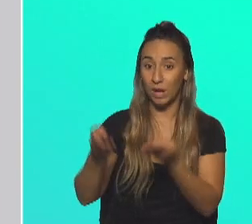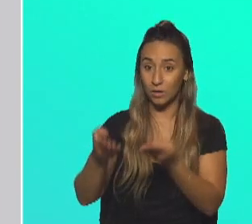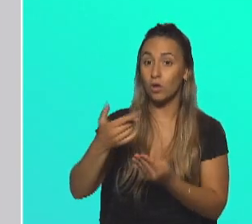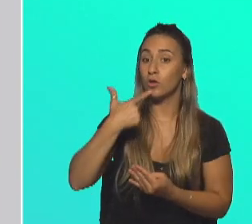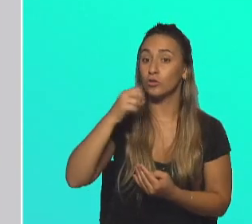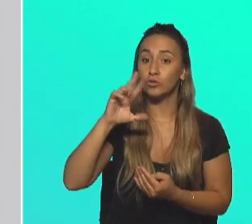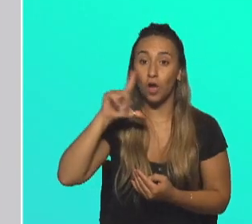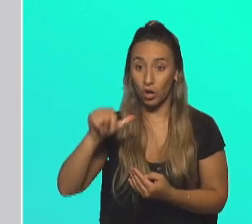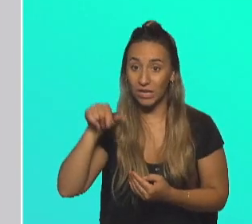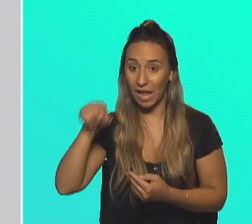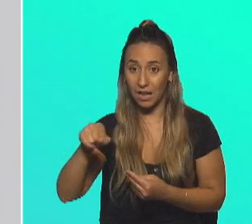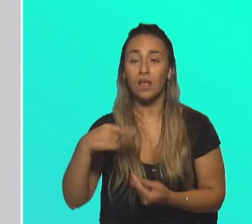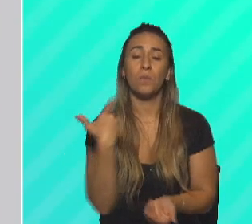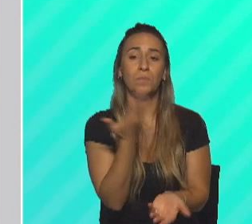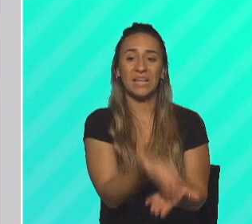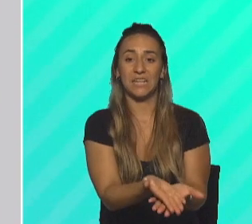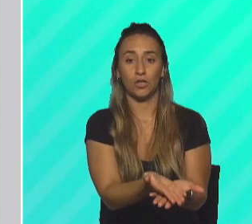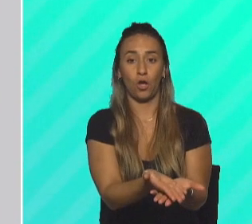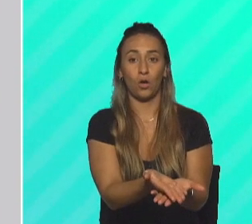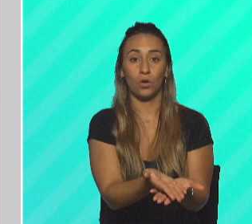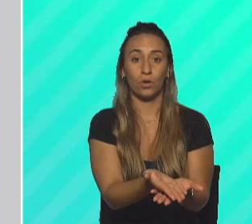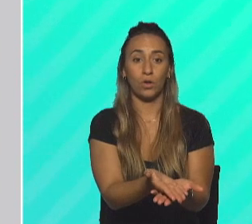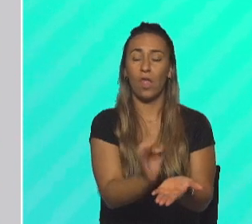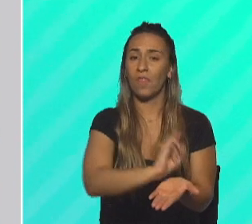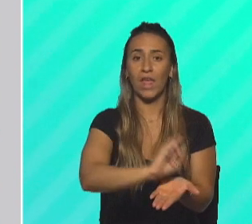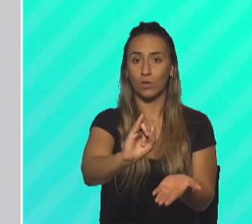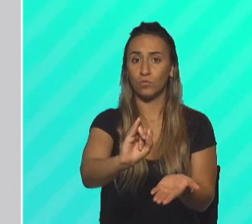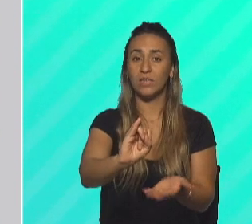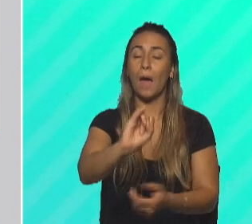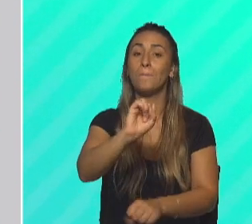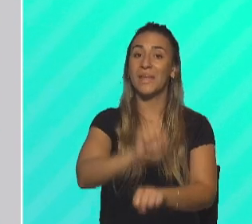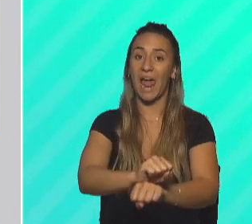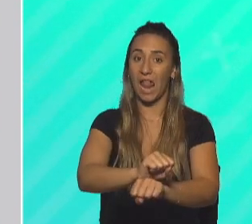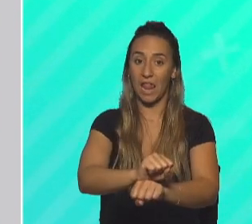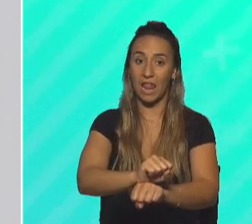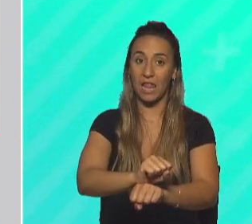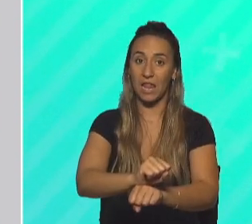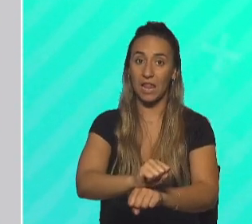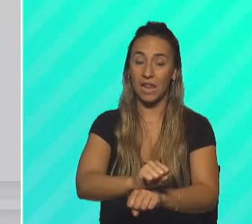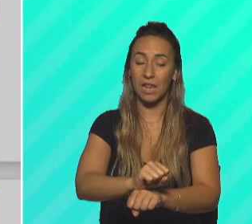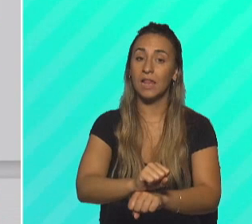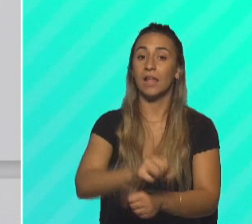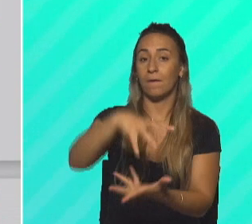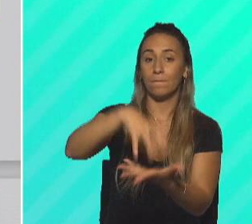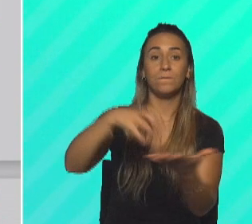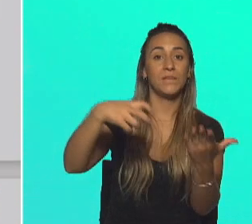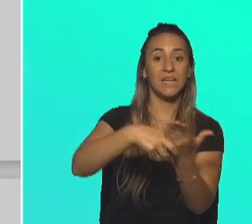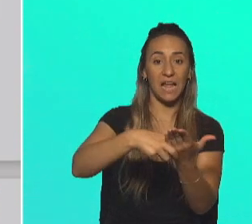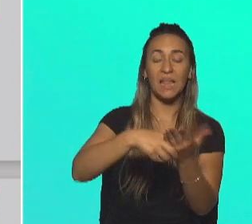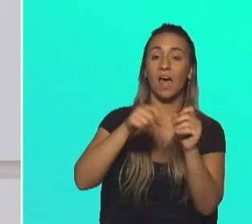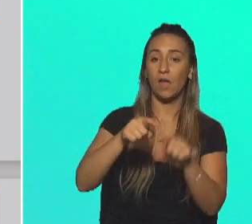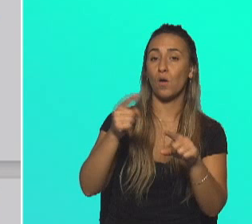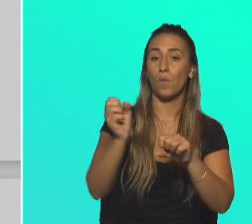Soria, presentó, como recién adelantábamos, una denuncia penal en la Fiscalía Federal de